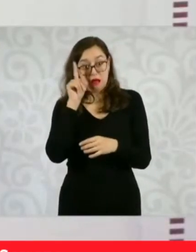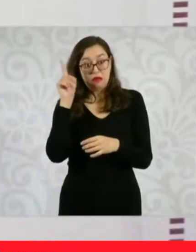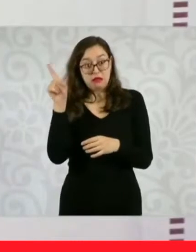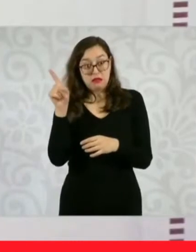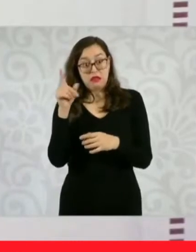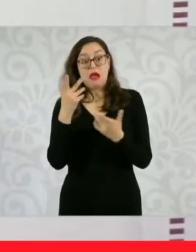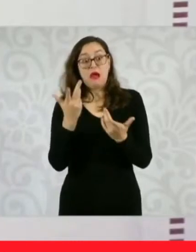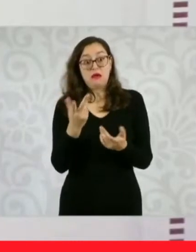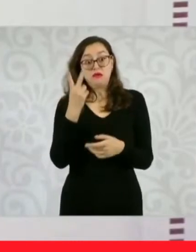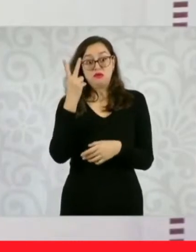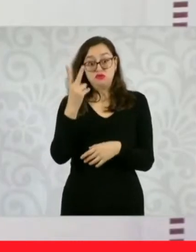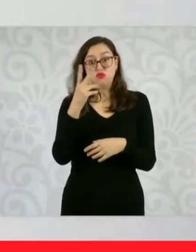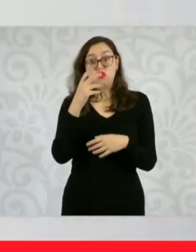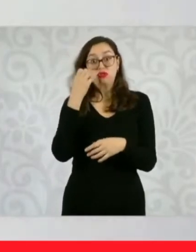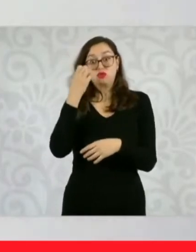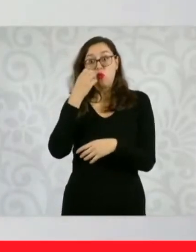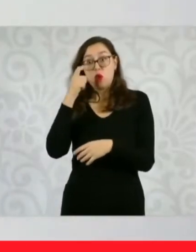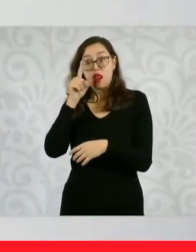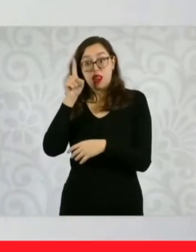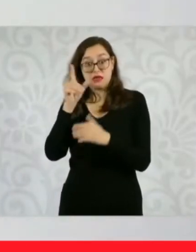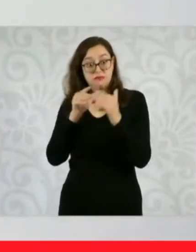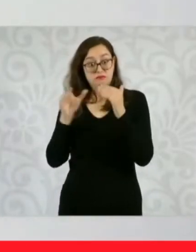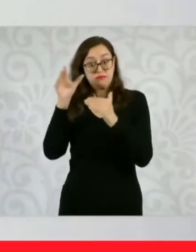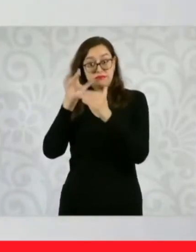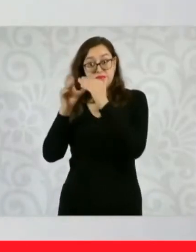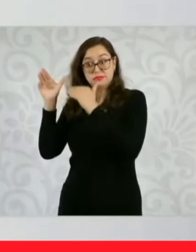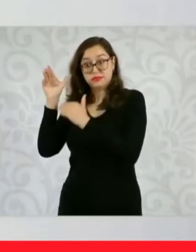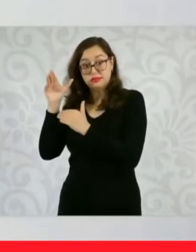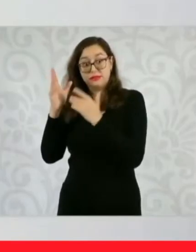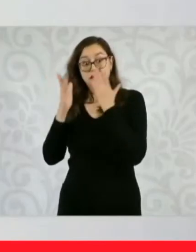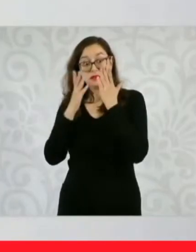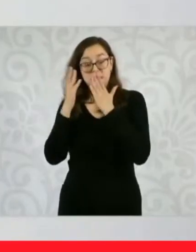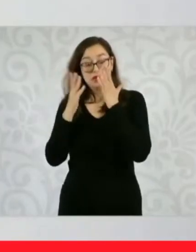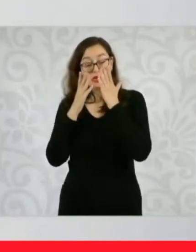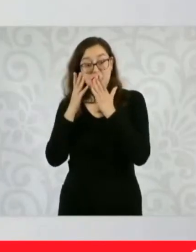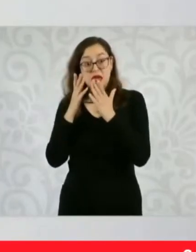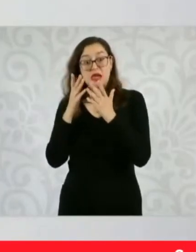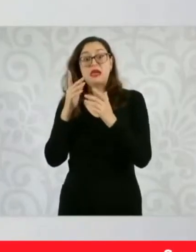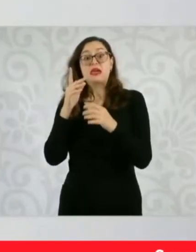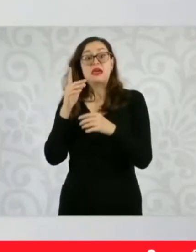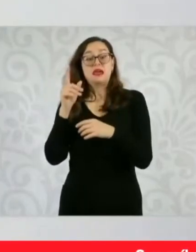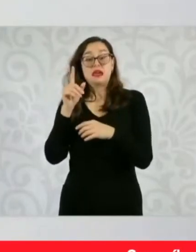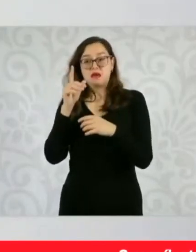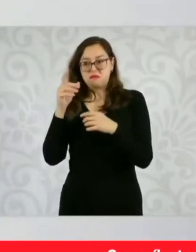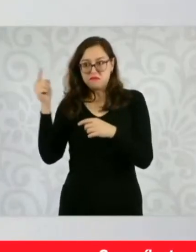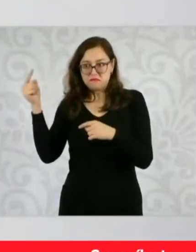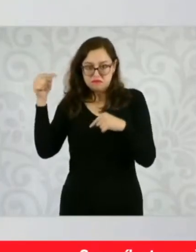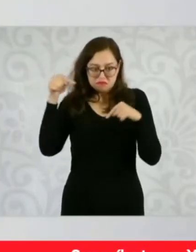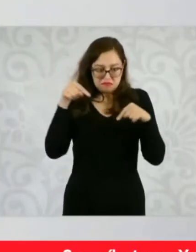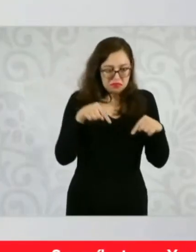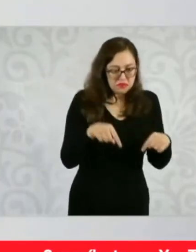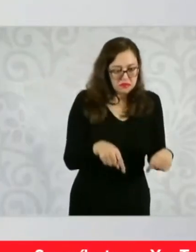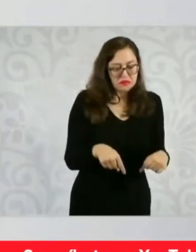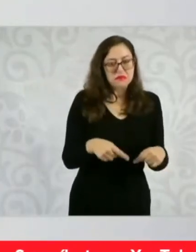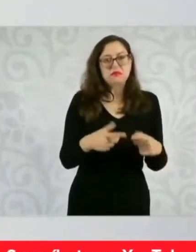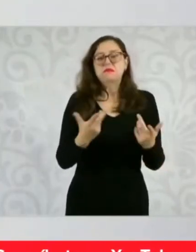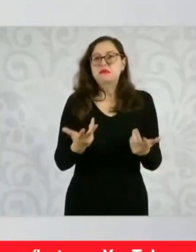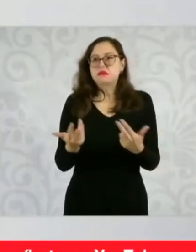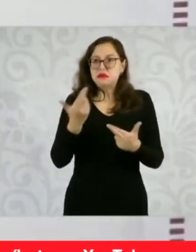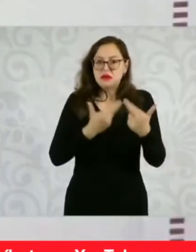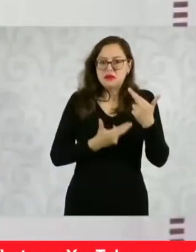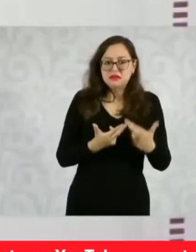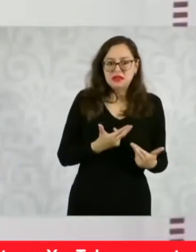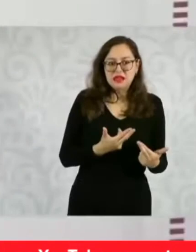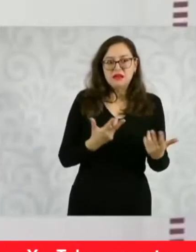y en la Escuela de Altos Estudios Comerciales de París, en donde estuvo él viviendo, en una época